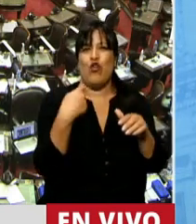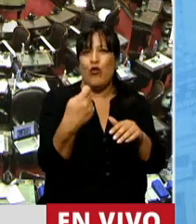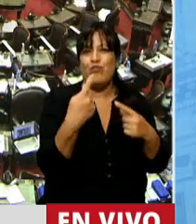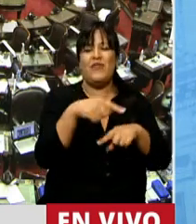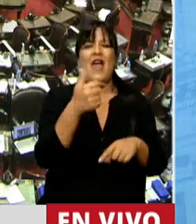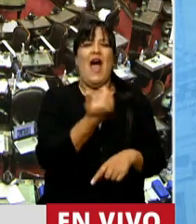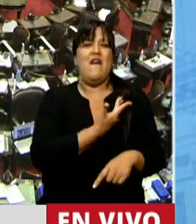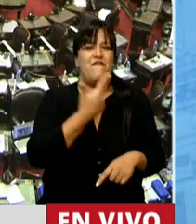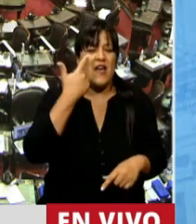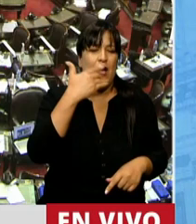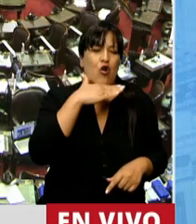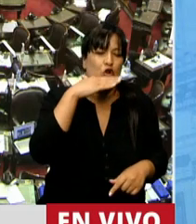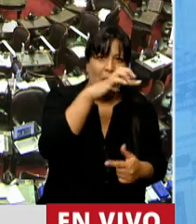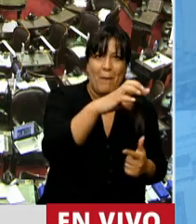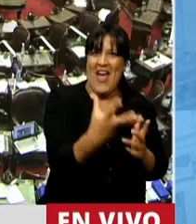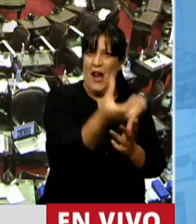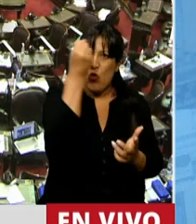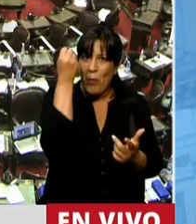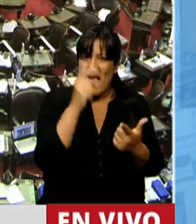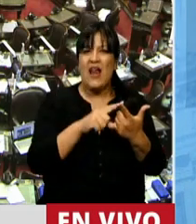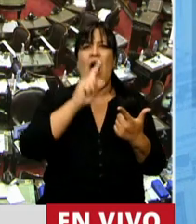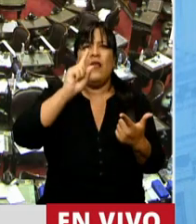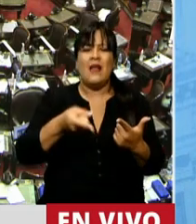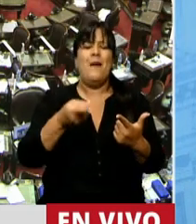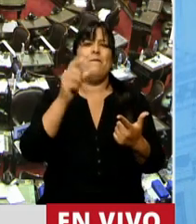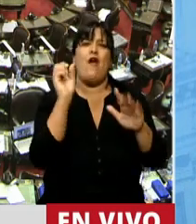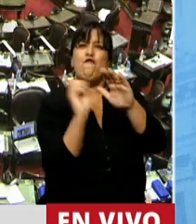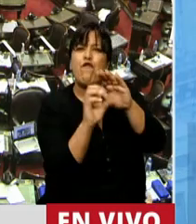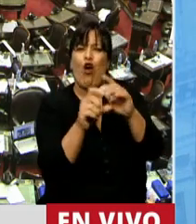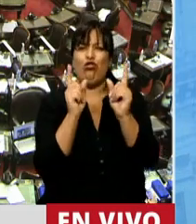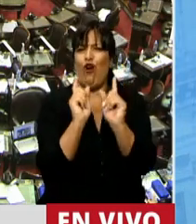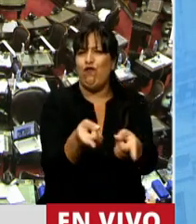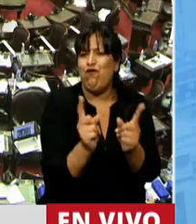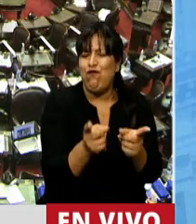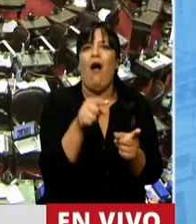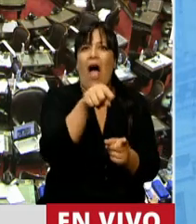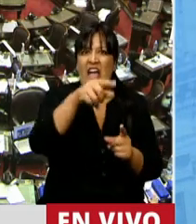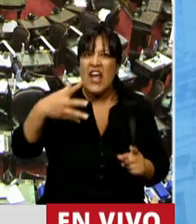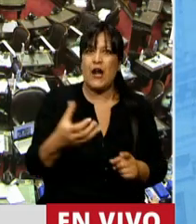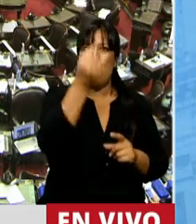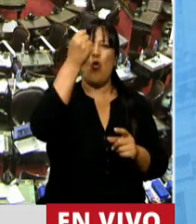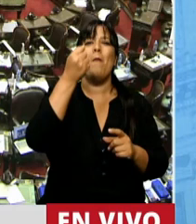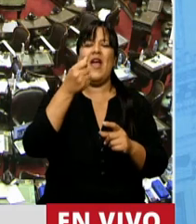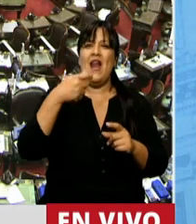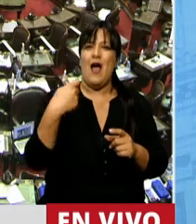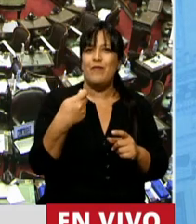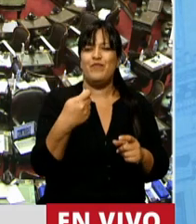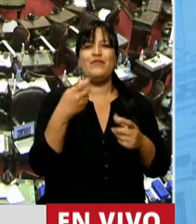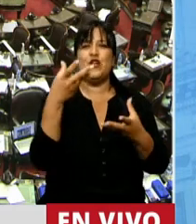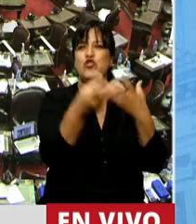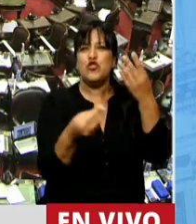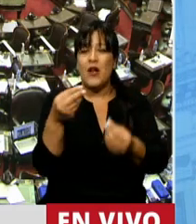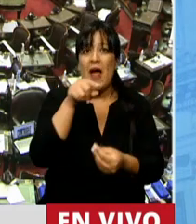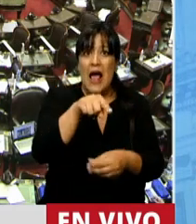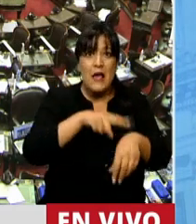las AFJP, el mismo en el que se creó el Fondo de Garantía de Sustentabilidad, en el que recuperamos el sistema previsional solidario, fue en